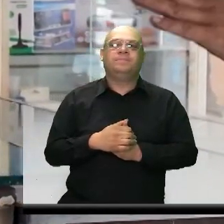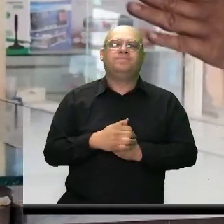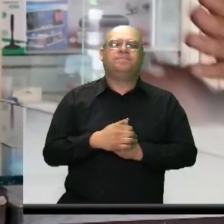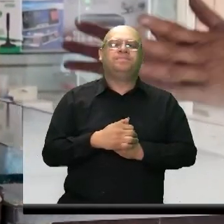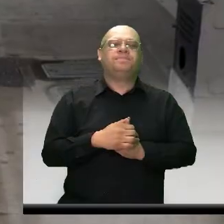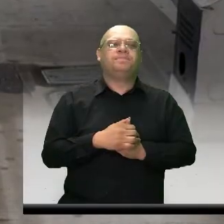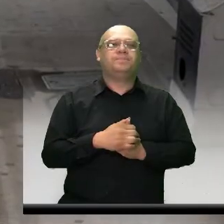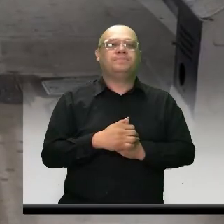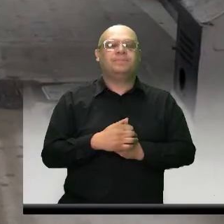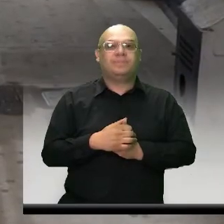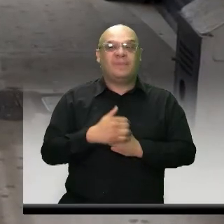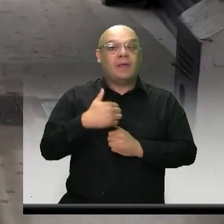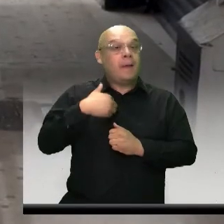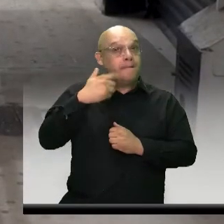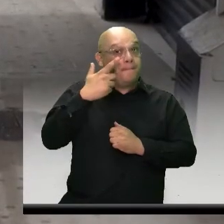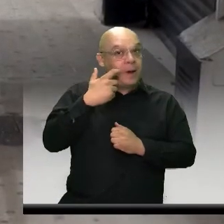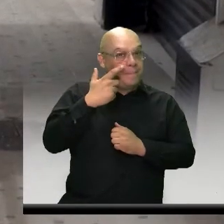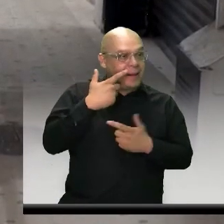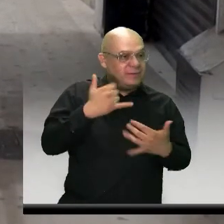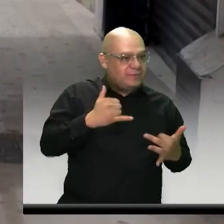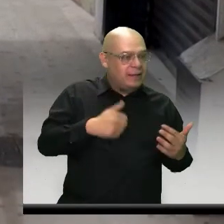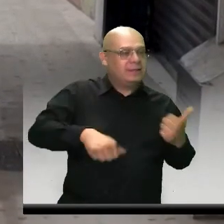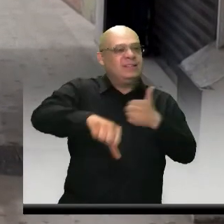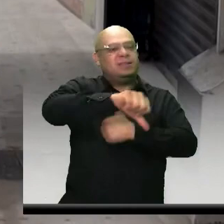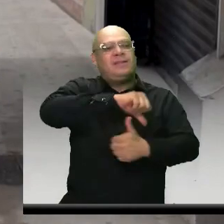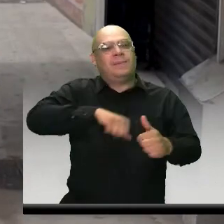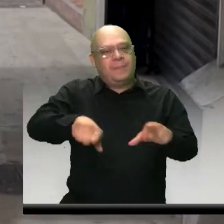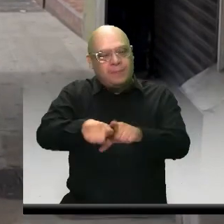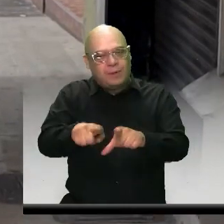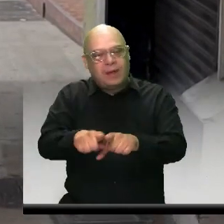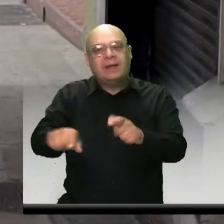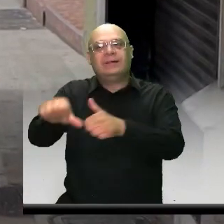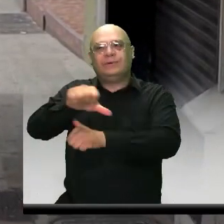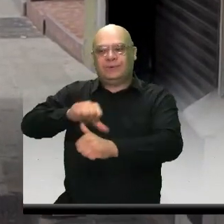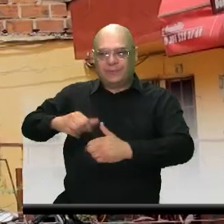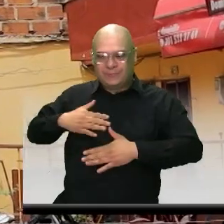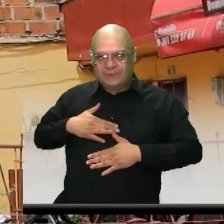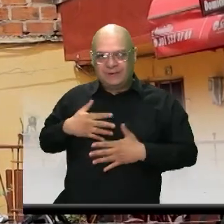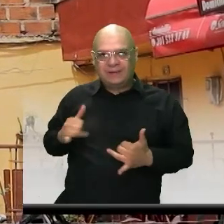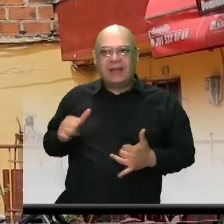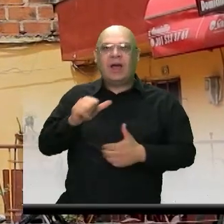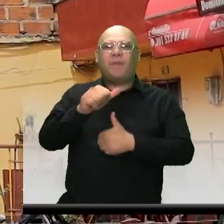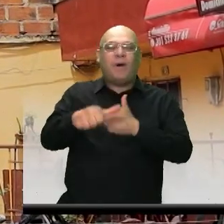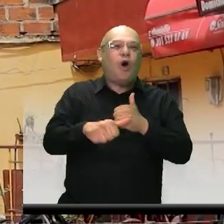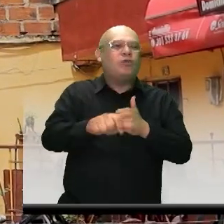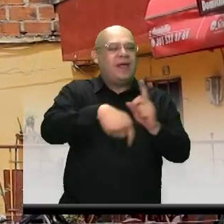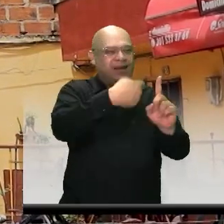Primero tuvo mi papá, después mis hermanos. Ya ellos no trabajaron y los subarrendaron. Y